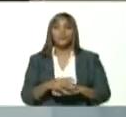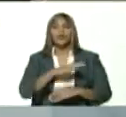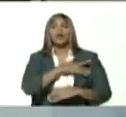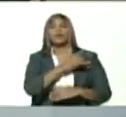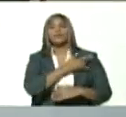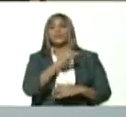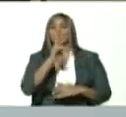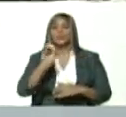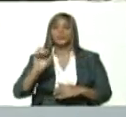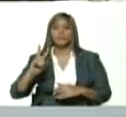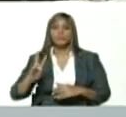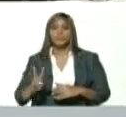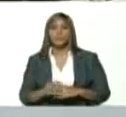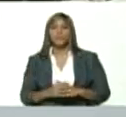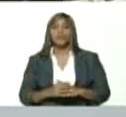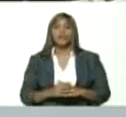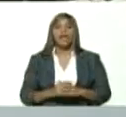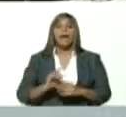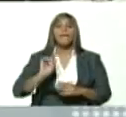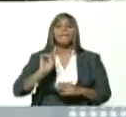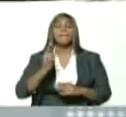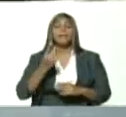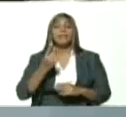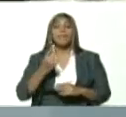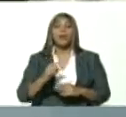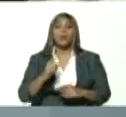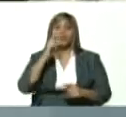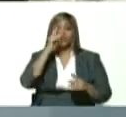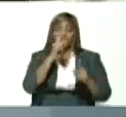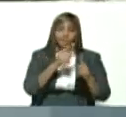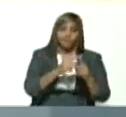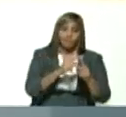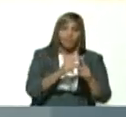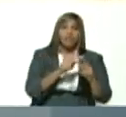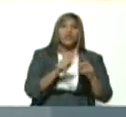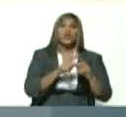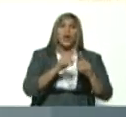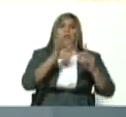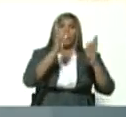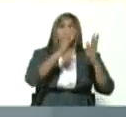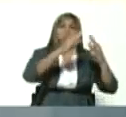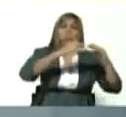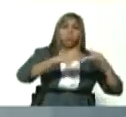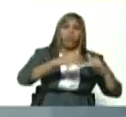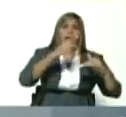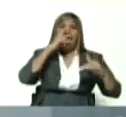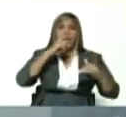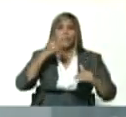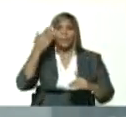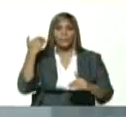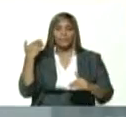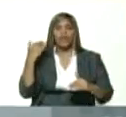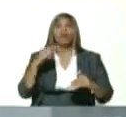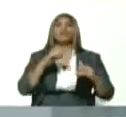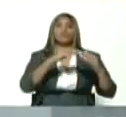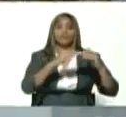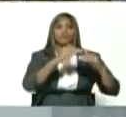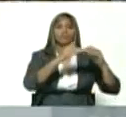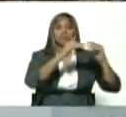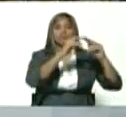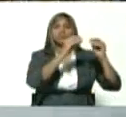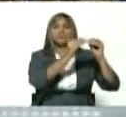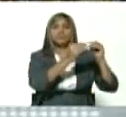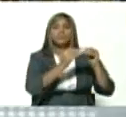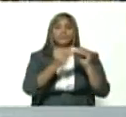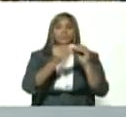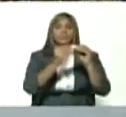producto de eso, la primera parte fue el desmontaje controlado de las losas que colapsaron el año pasado. Para eso se creó un equipo técnico